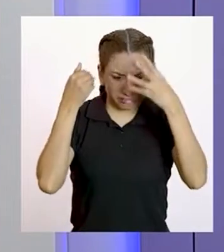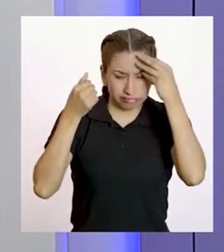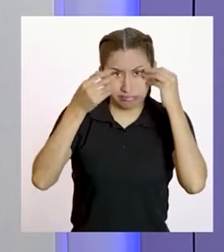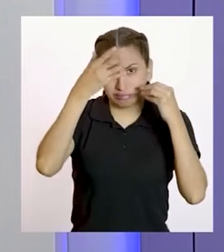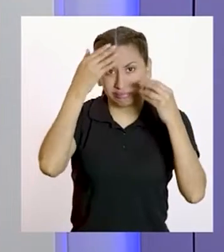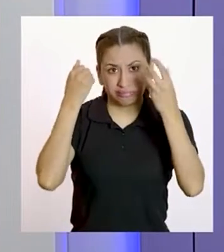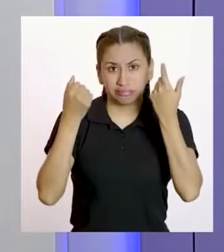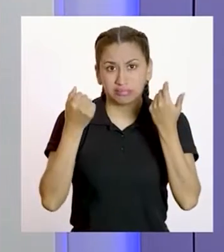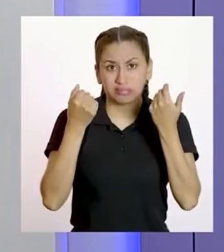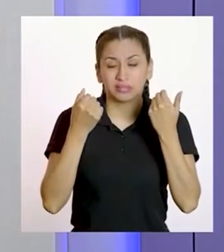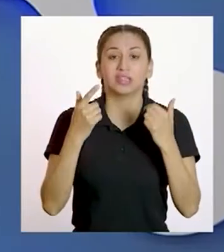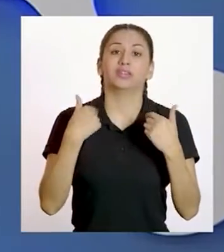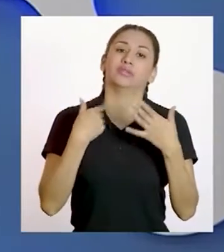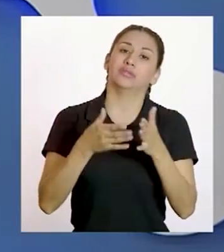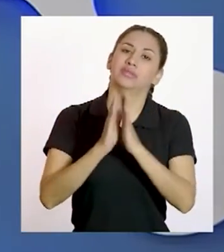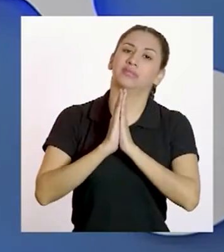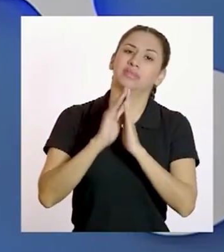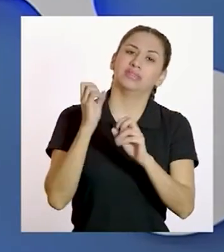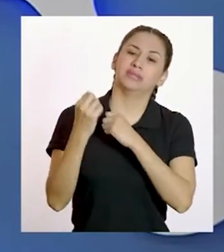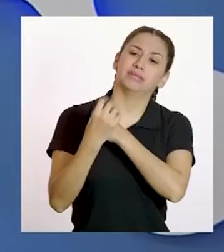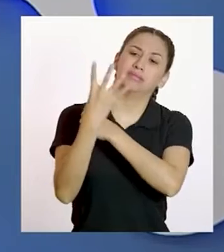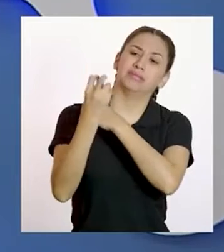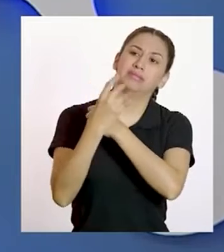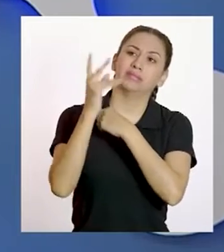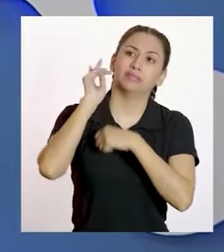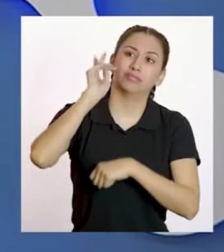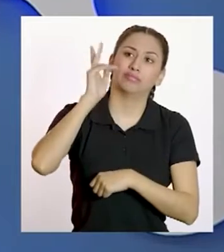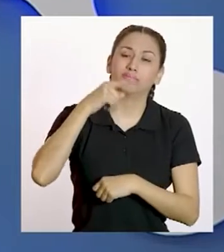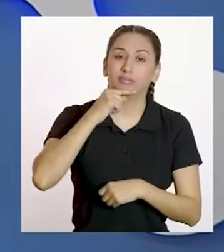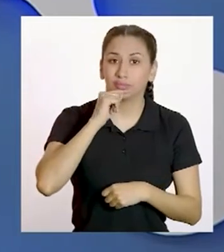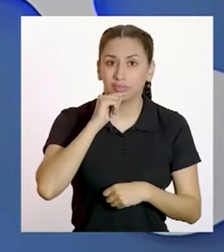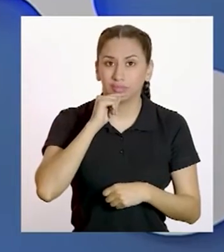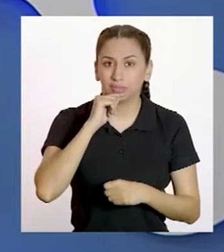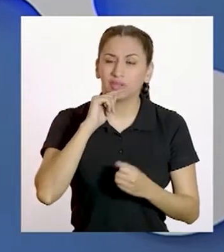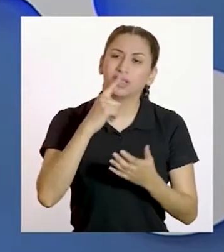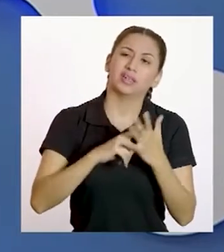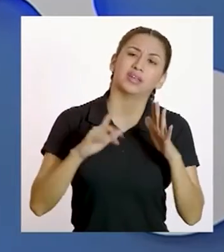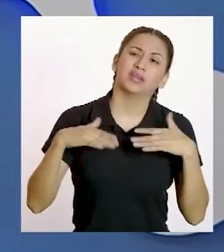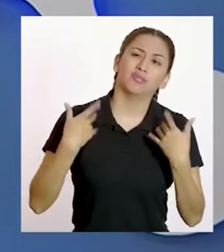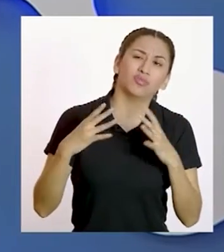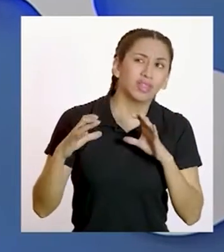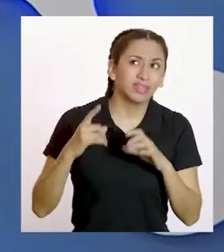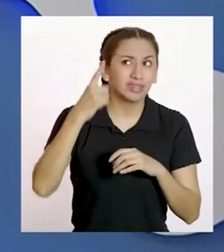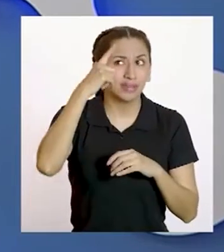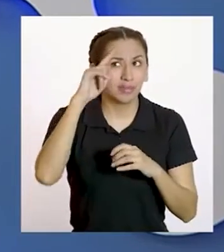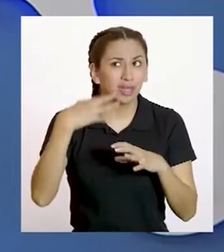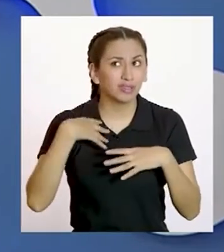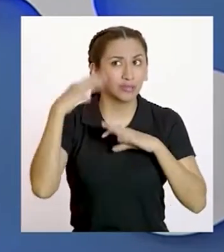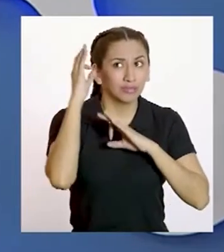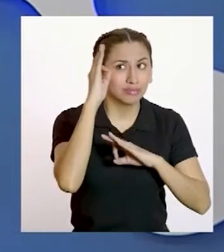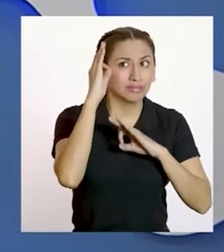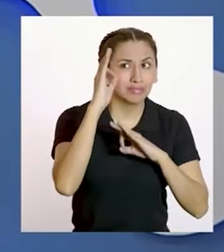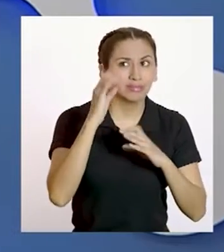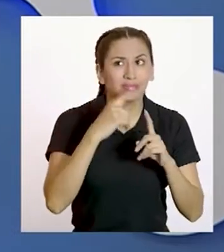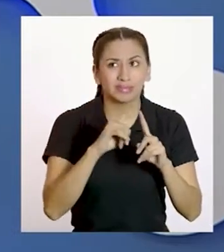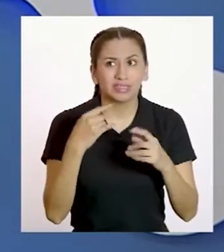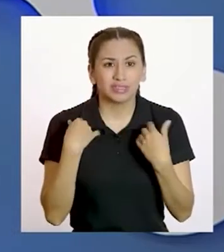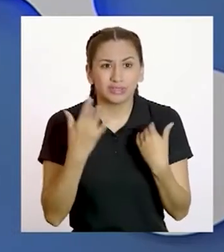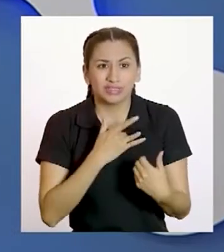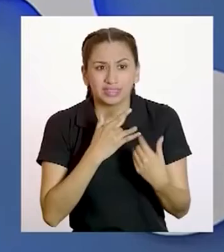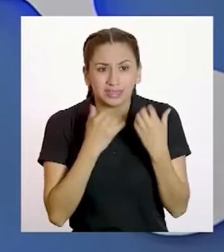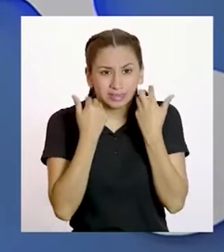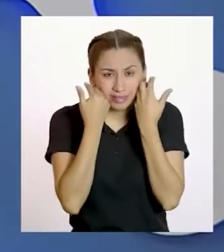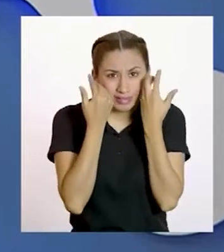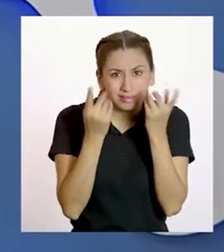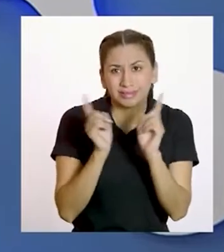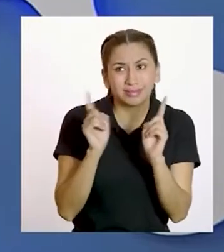olvidara lo que tenía que decir. Le pedí consejo a mi profesora. ¿Qué puedo hacer para realizar una exposición sin